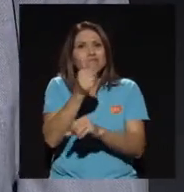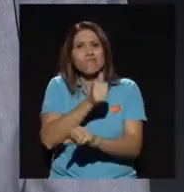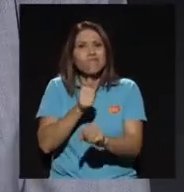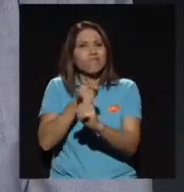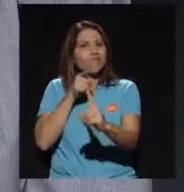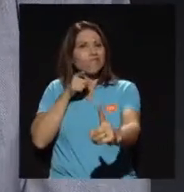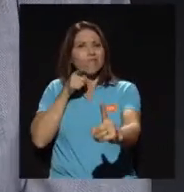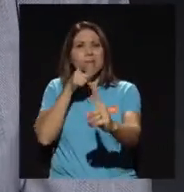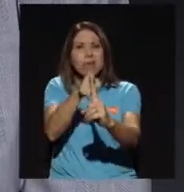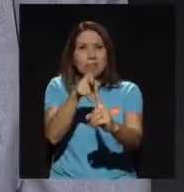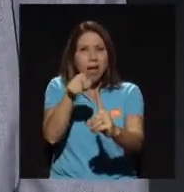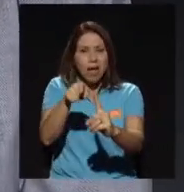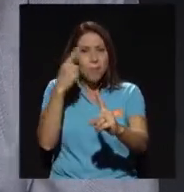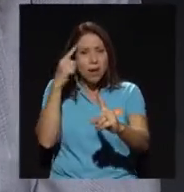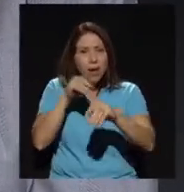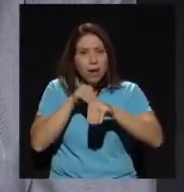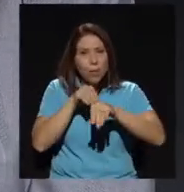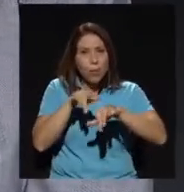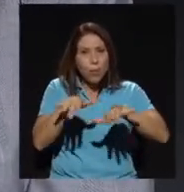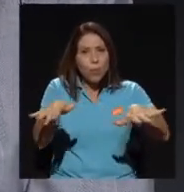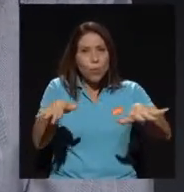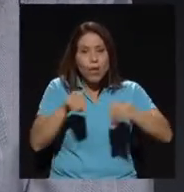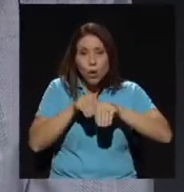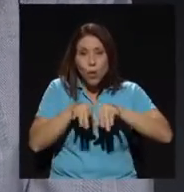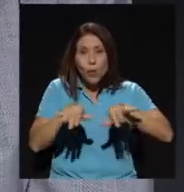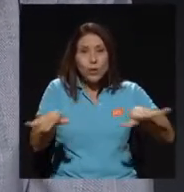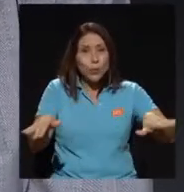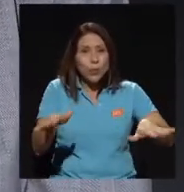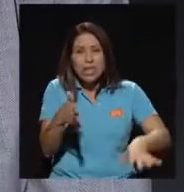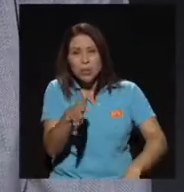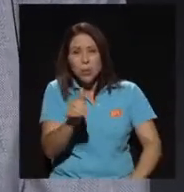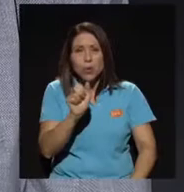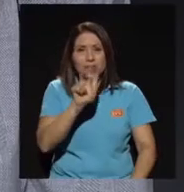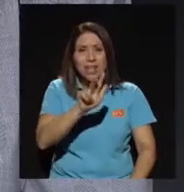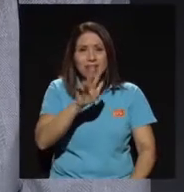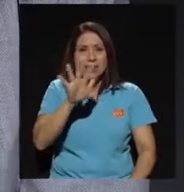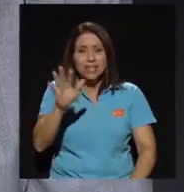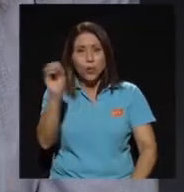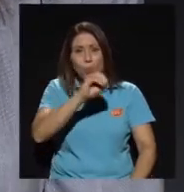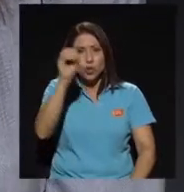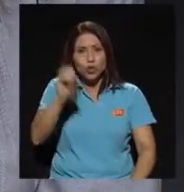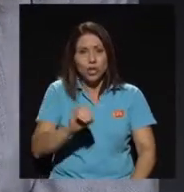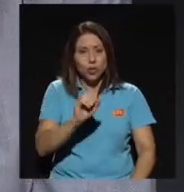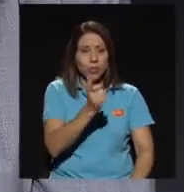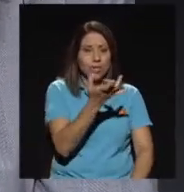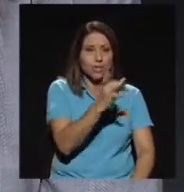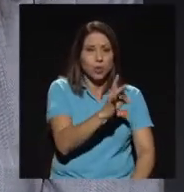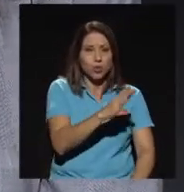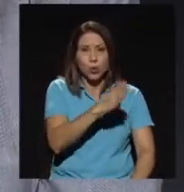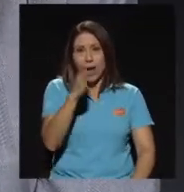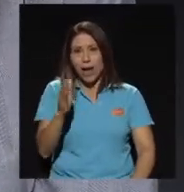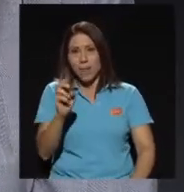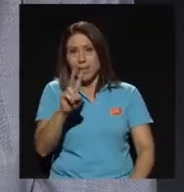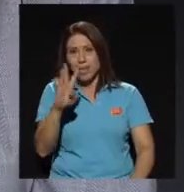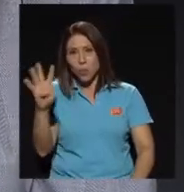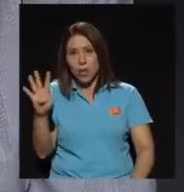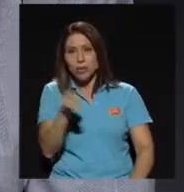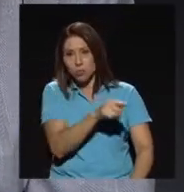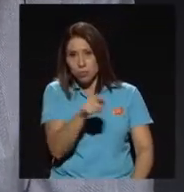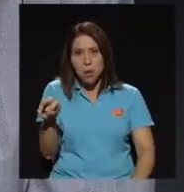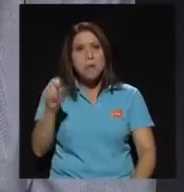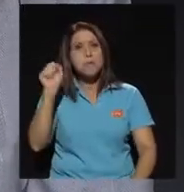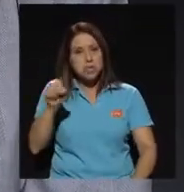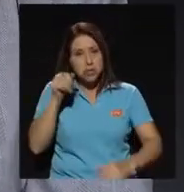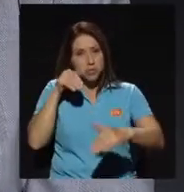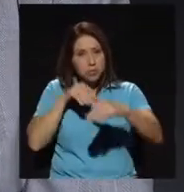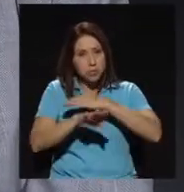hoy la cobertura es algo así como el 35% de la población de 18 a 24 años efectivamente está en el sistema universitario.